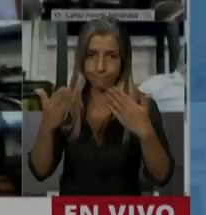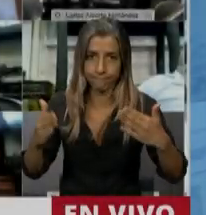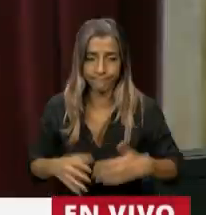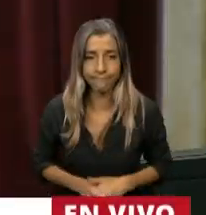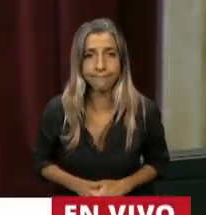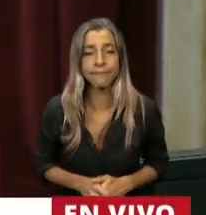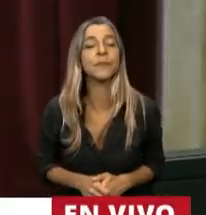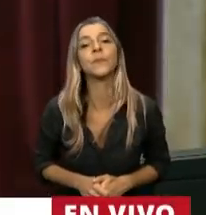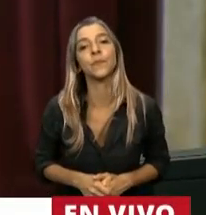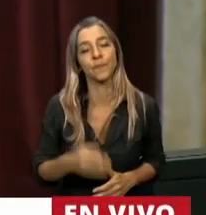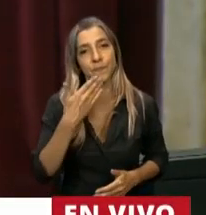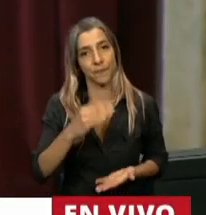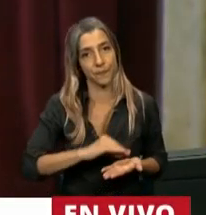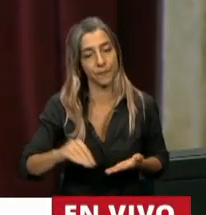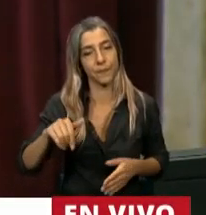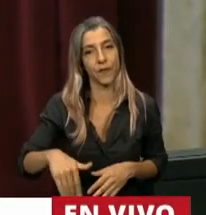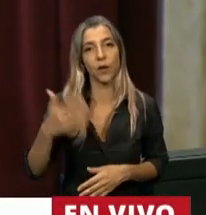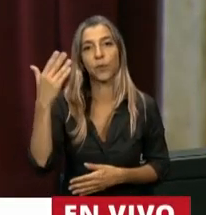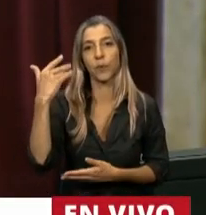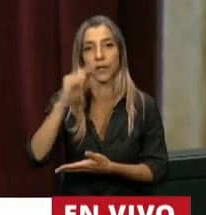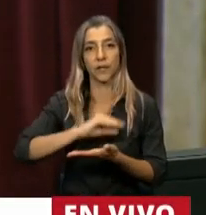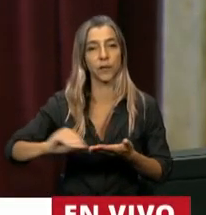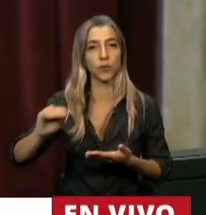La palabra el diputado Ricardo Brugiaile.